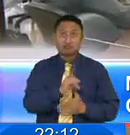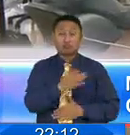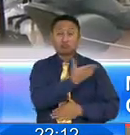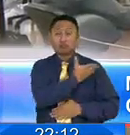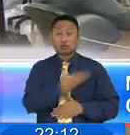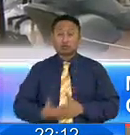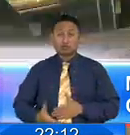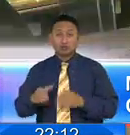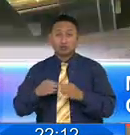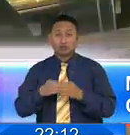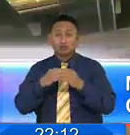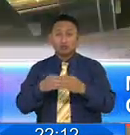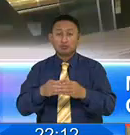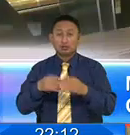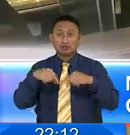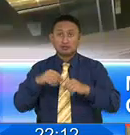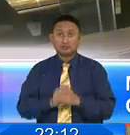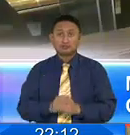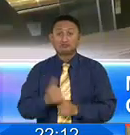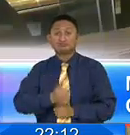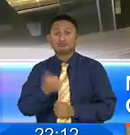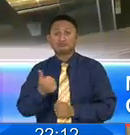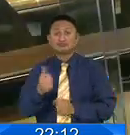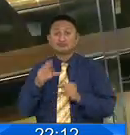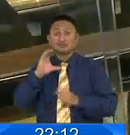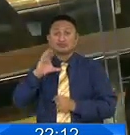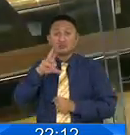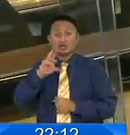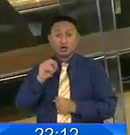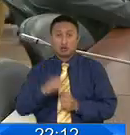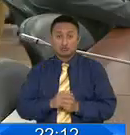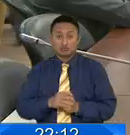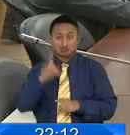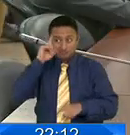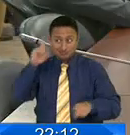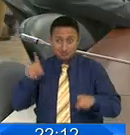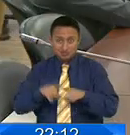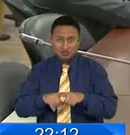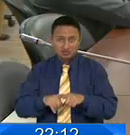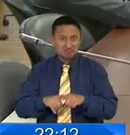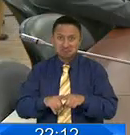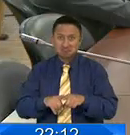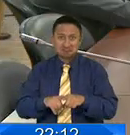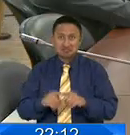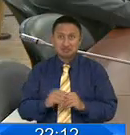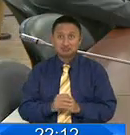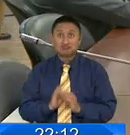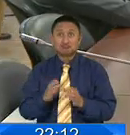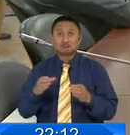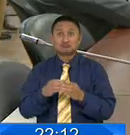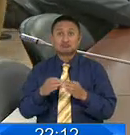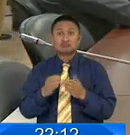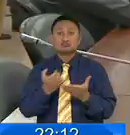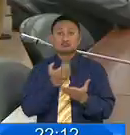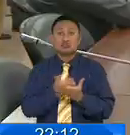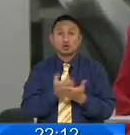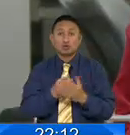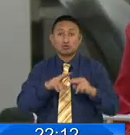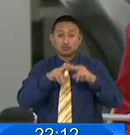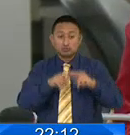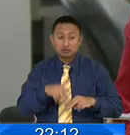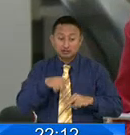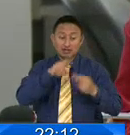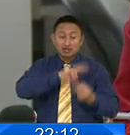esa mesa era para el oficialismo, pero no hubo consenso para aquello. La Comisión del Régimen Económico deberá tratar las